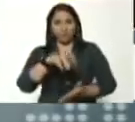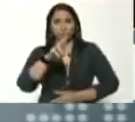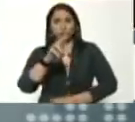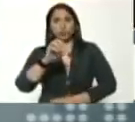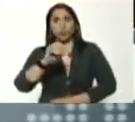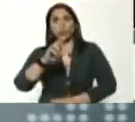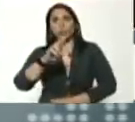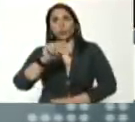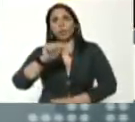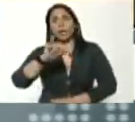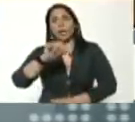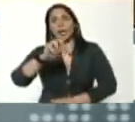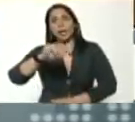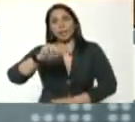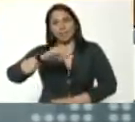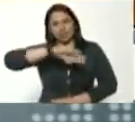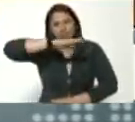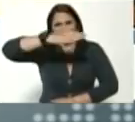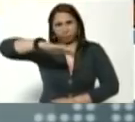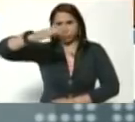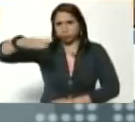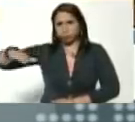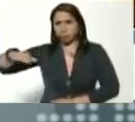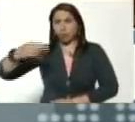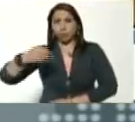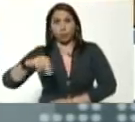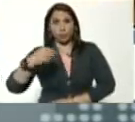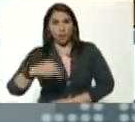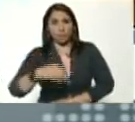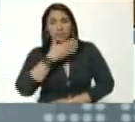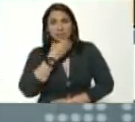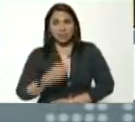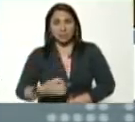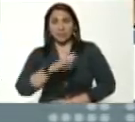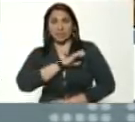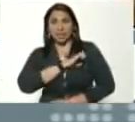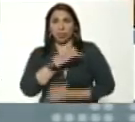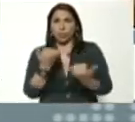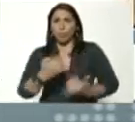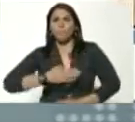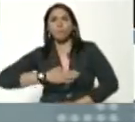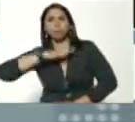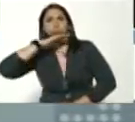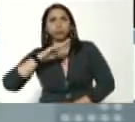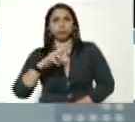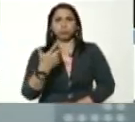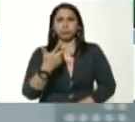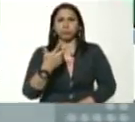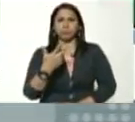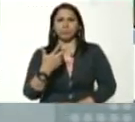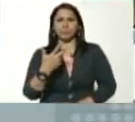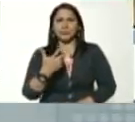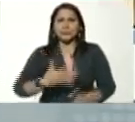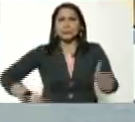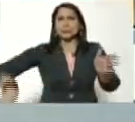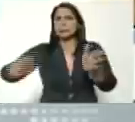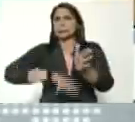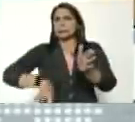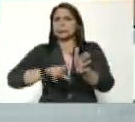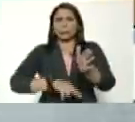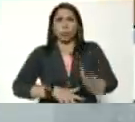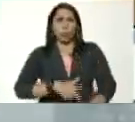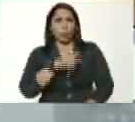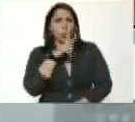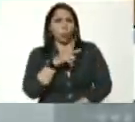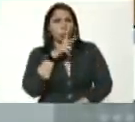en noviembre, diciembre, enero, y ahora tiene colapsado en una tercera ola espantosa del Brasil.